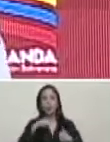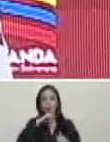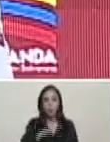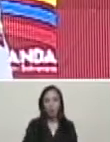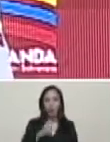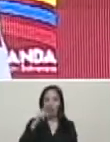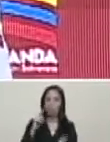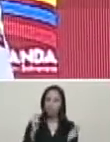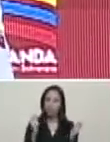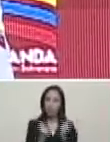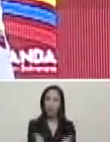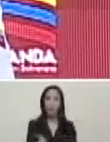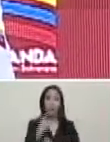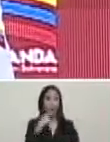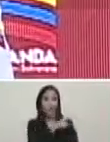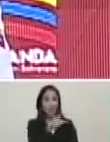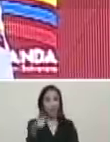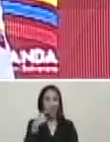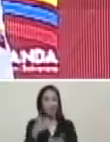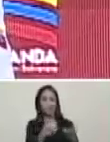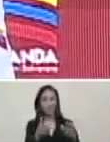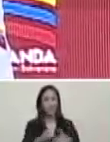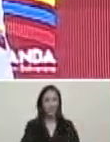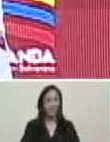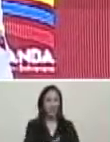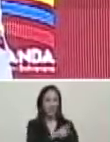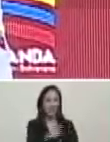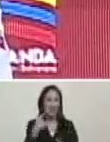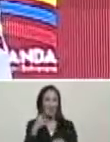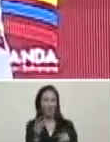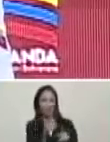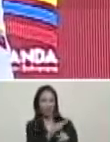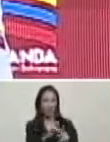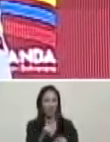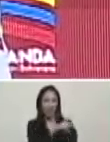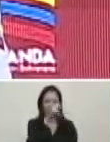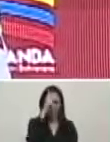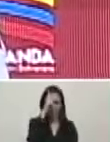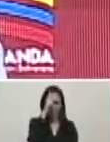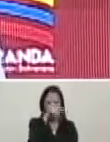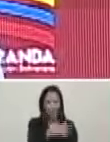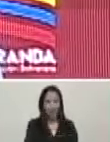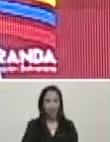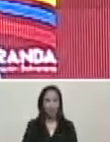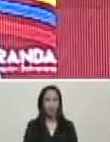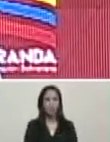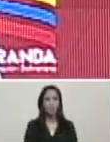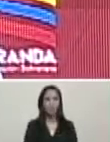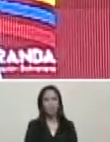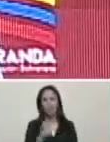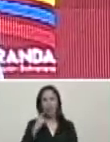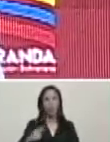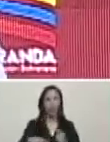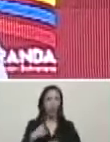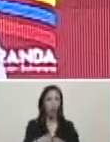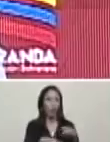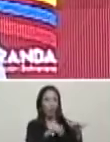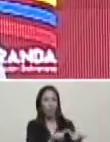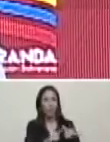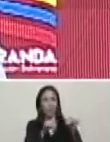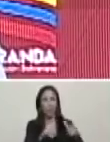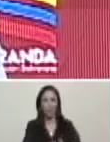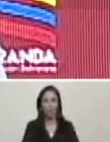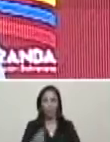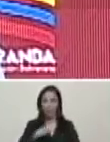histórico. Allá ellos con su guerra psicológica y sus estupideces de todos los días. Y acá nosotros